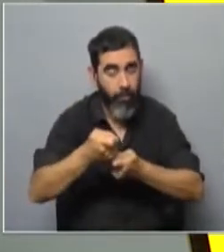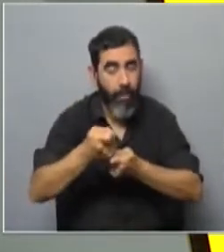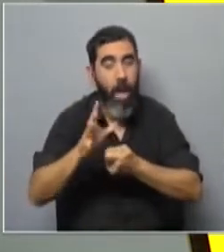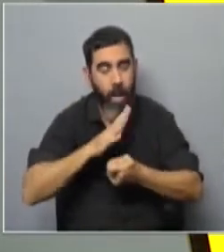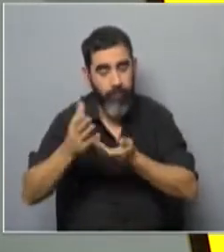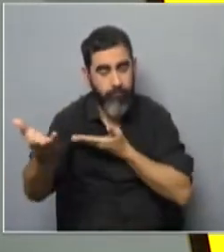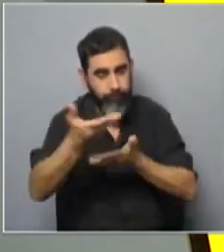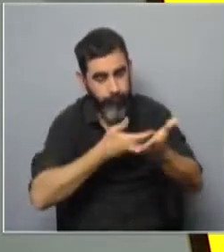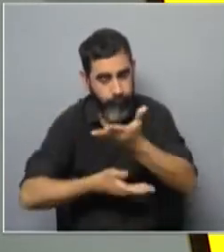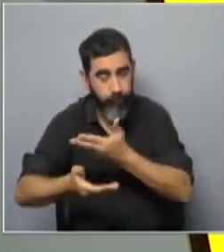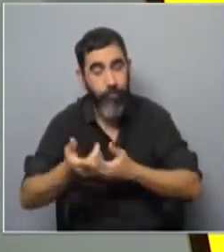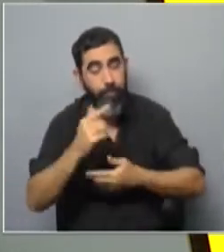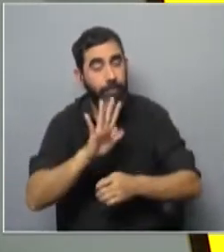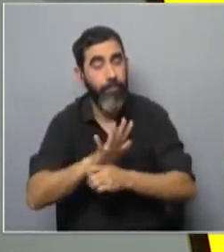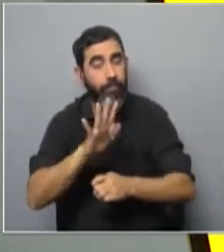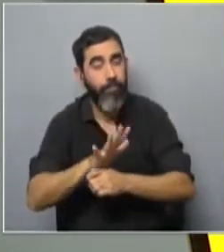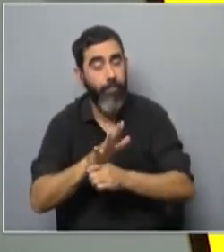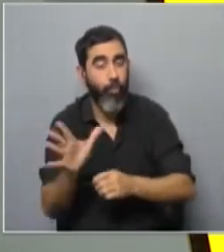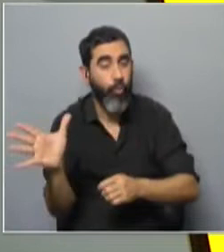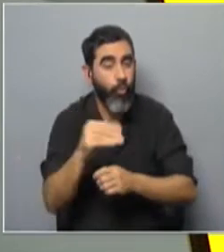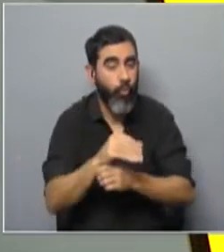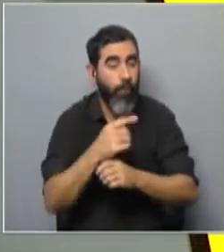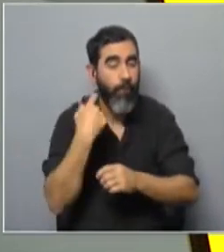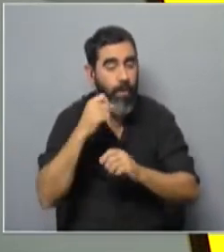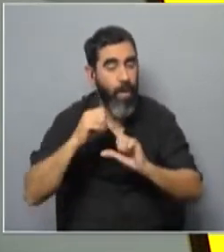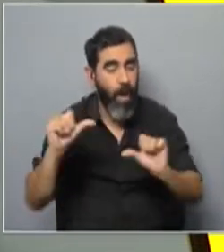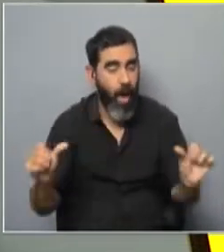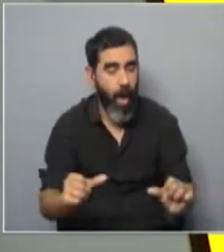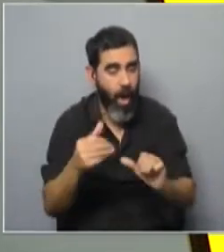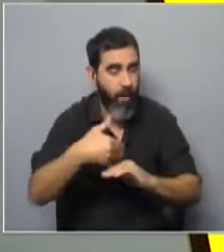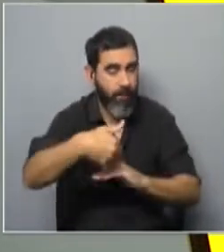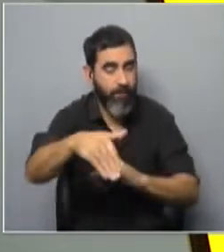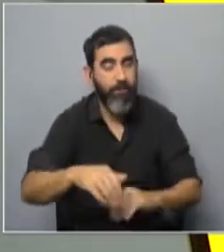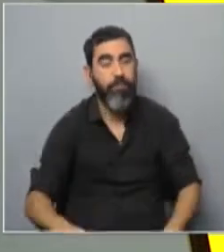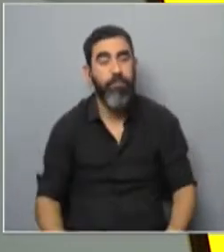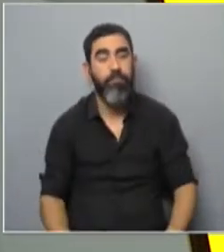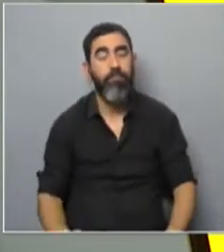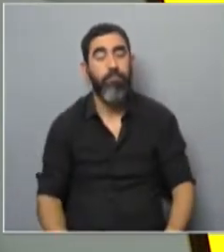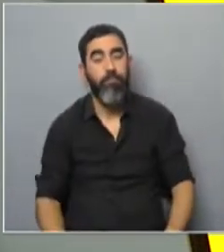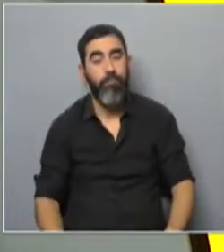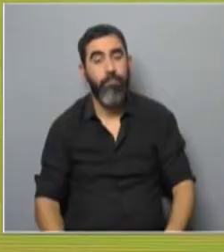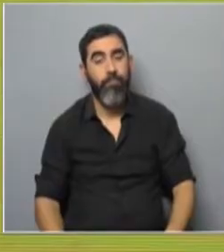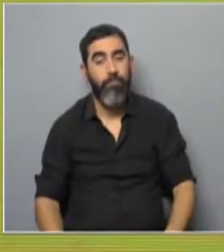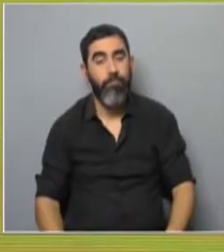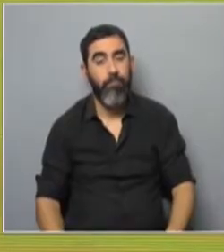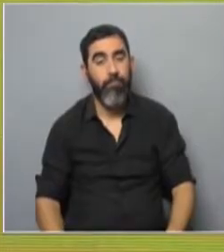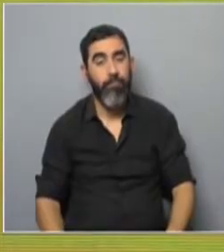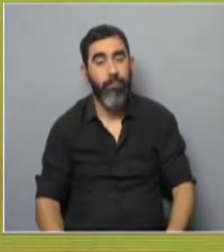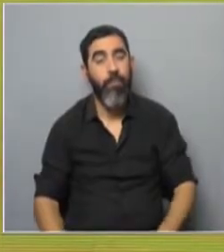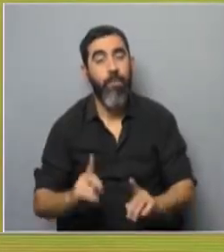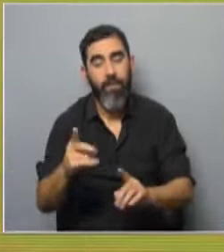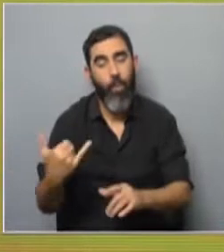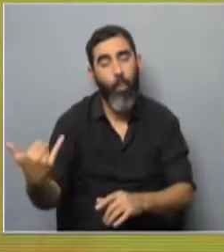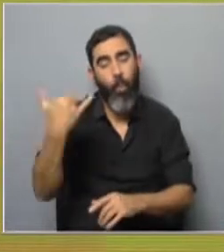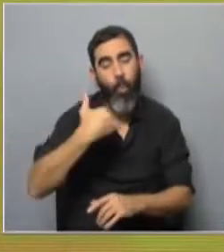vuelta, pero en realidad es como que está todo también por hacerse, Alexandra, ¿no? Y sobre todo viendo los distintos contextos. Sí, bueno, Karen nos